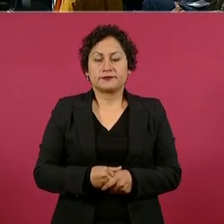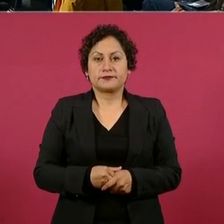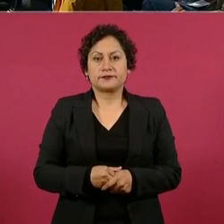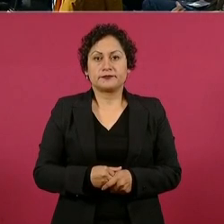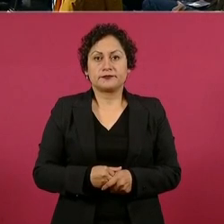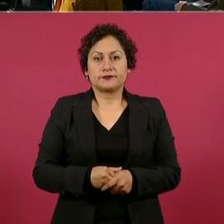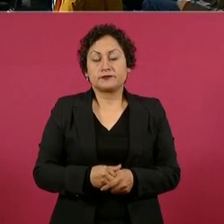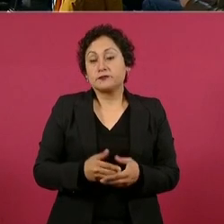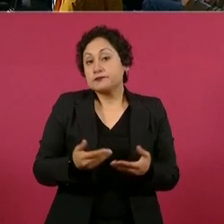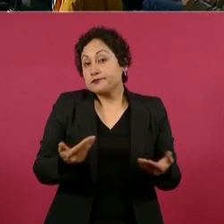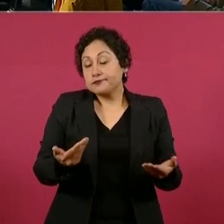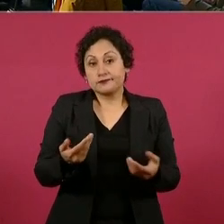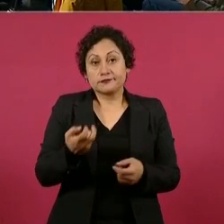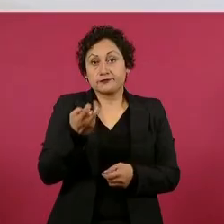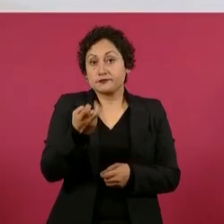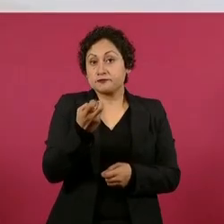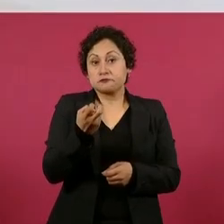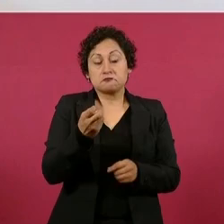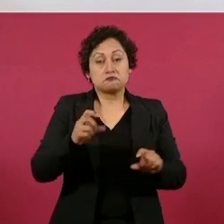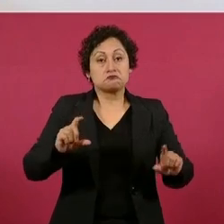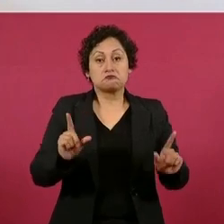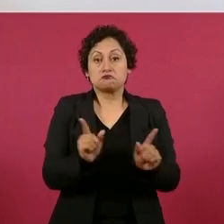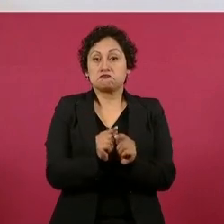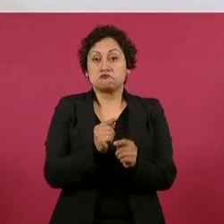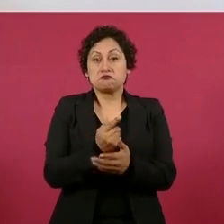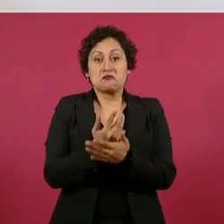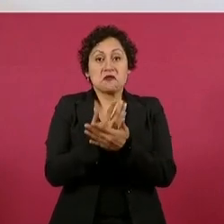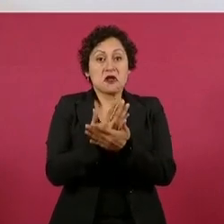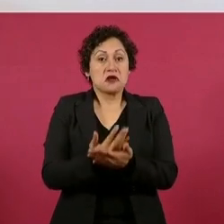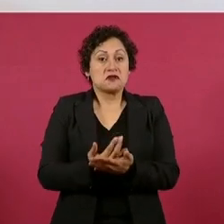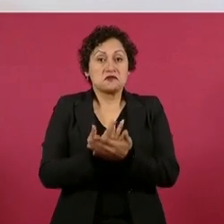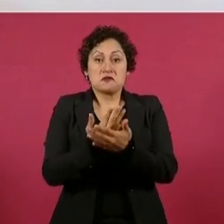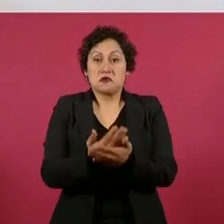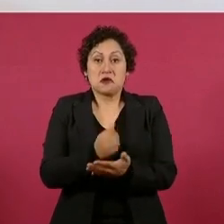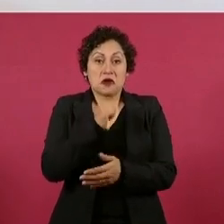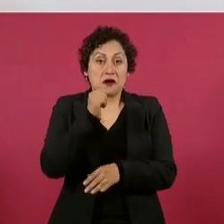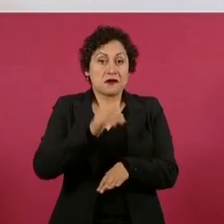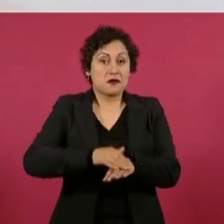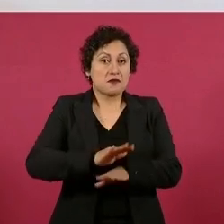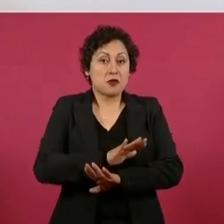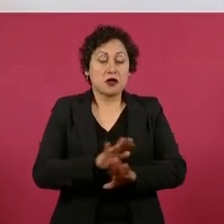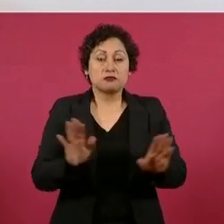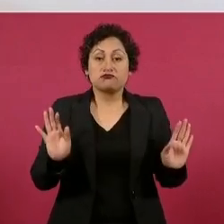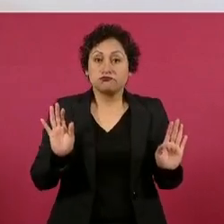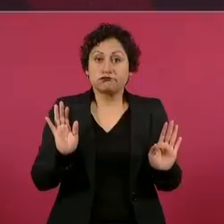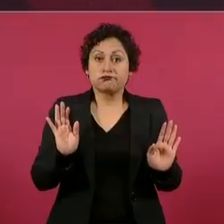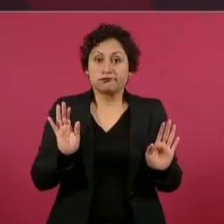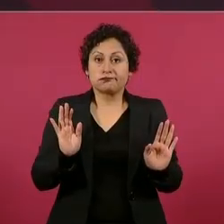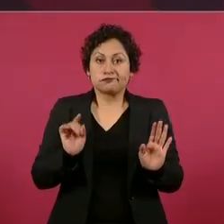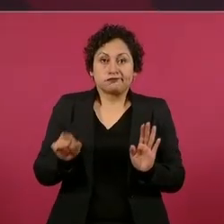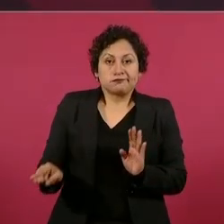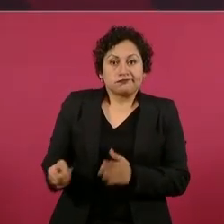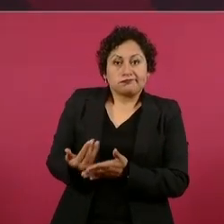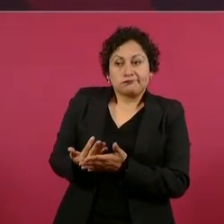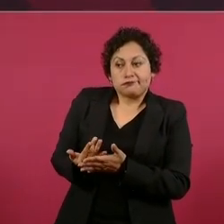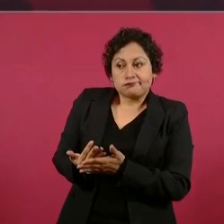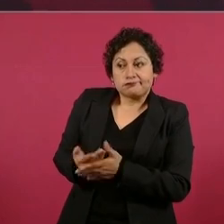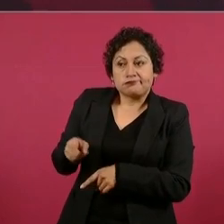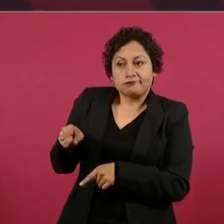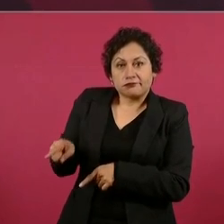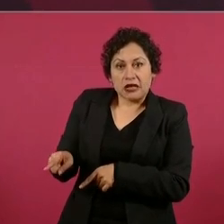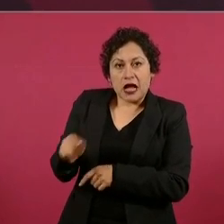Y esperar nada más a que tengan elementos los de la Fiscalía